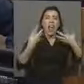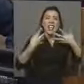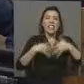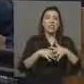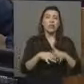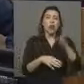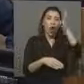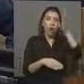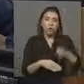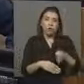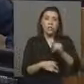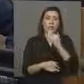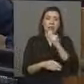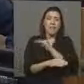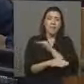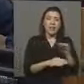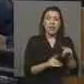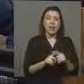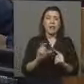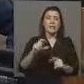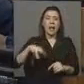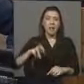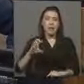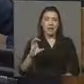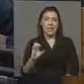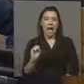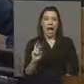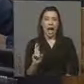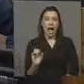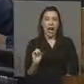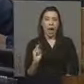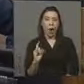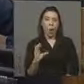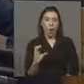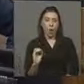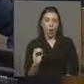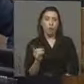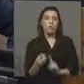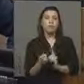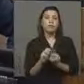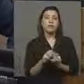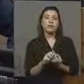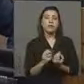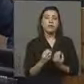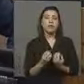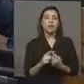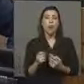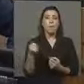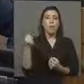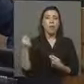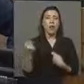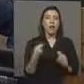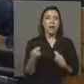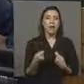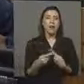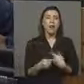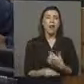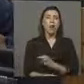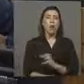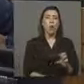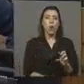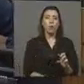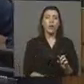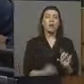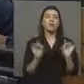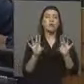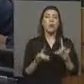horizontal, como ocurrió con la CMPC y Arauco, lo que confirió, por cierto, un poder de mercado para asignar cuotas y